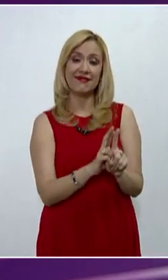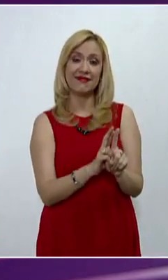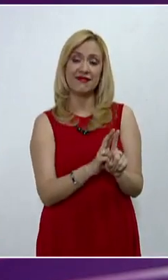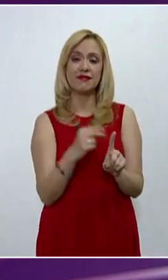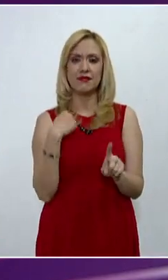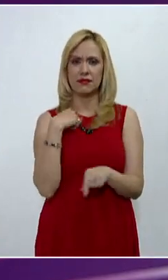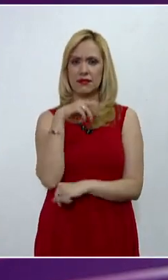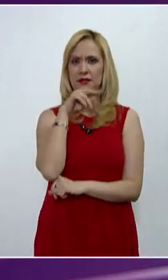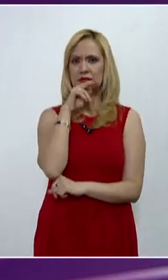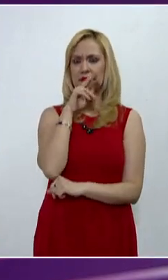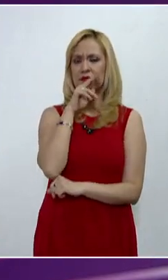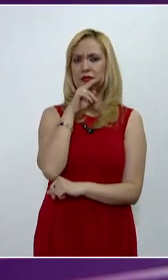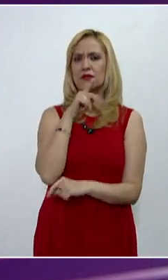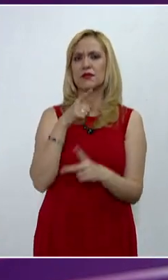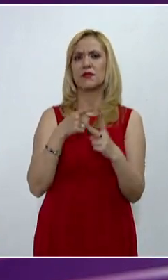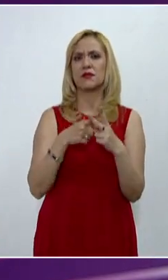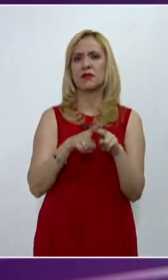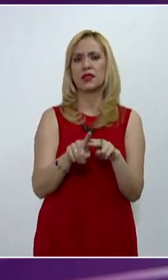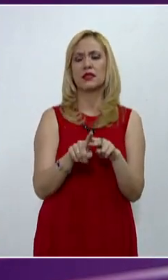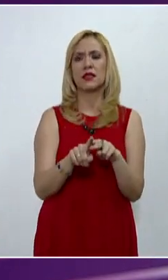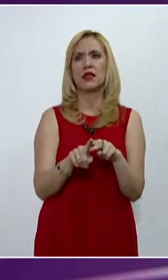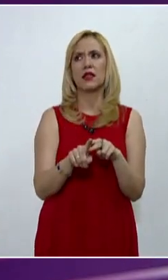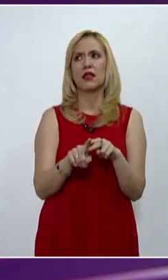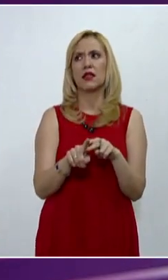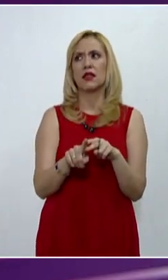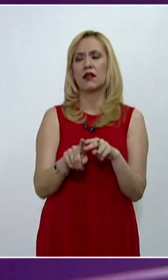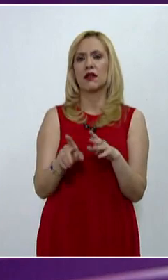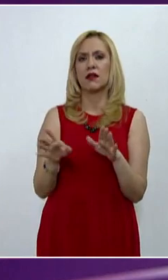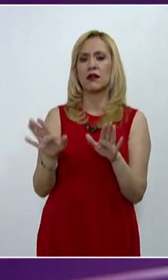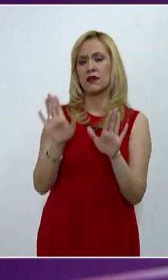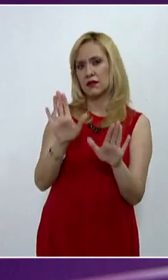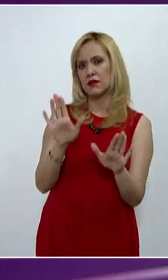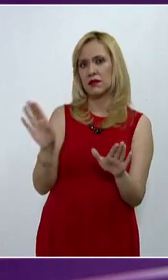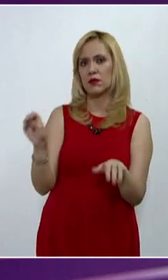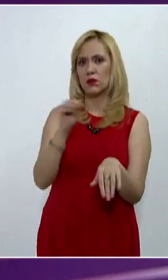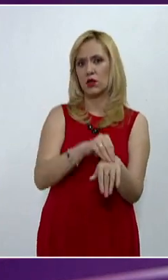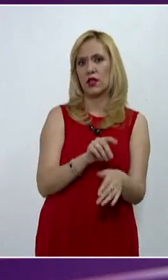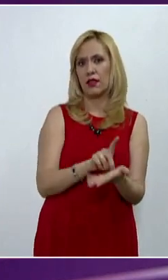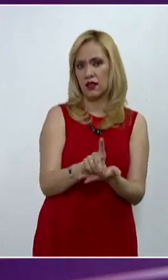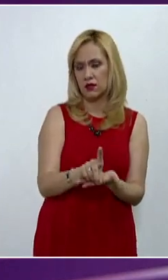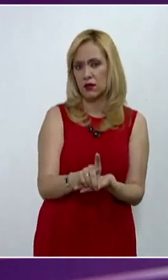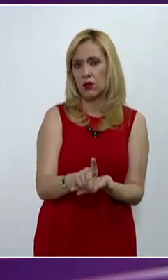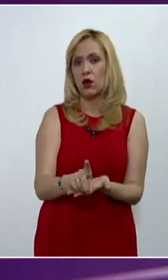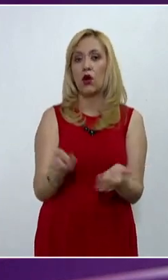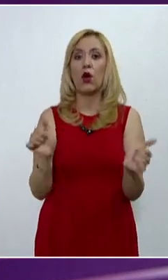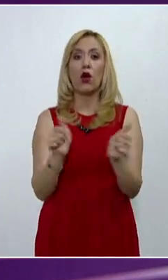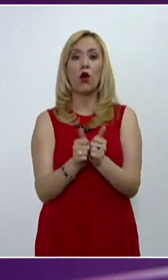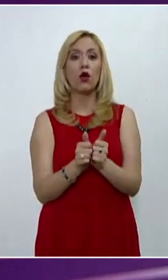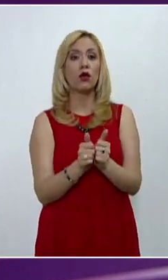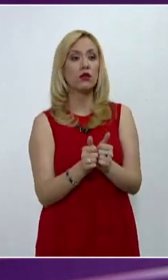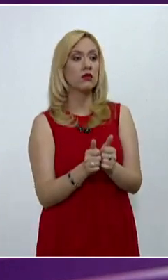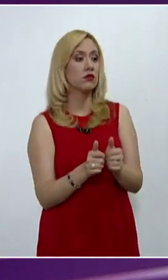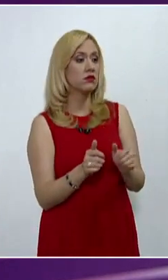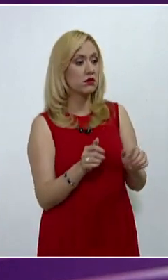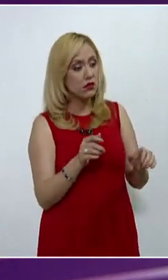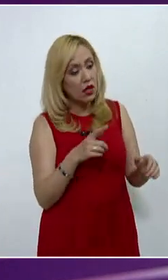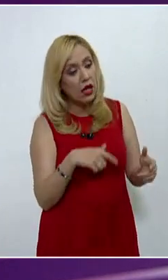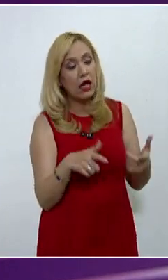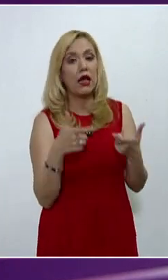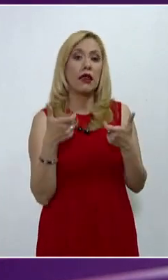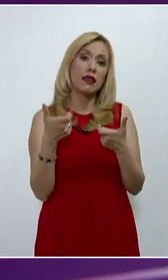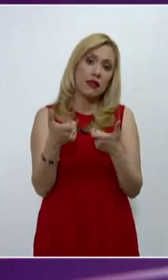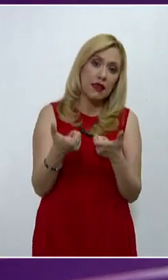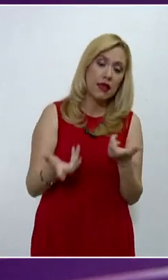sí me preocupa, digamos, que empecemos a colocar la garantía y eficacia de los derechos bajo la coladera, digamos, del impacto